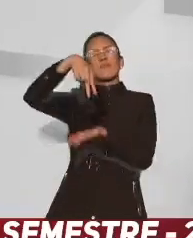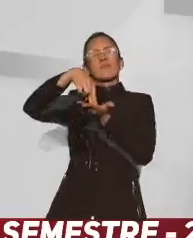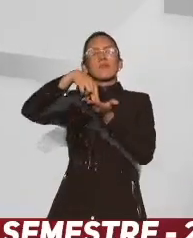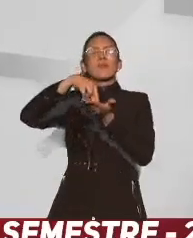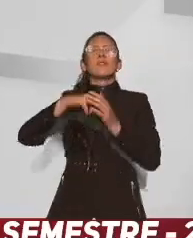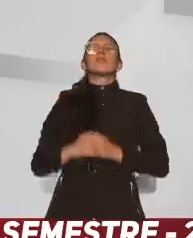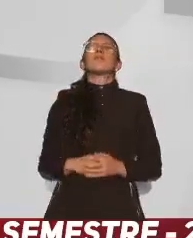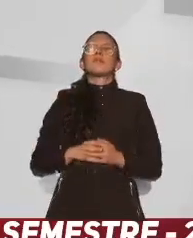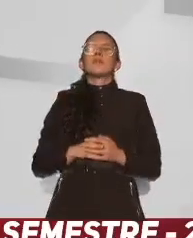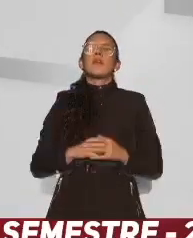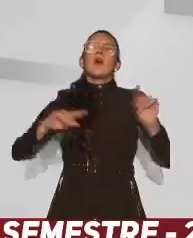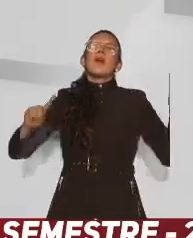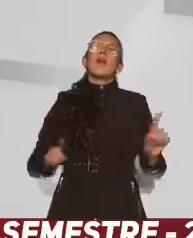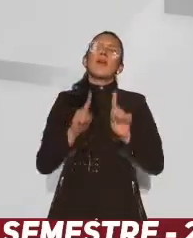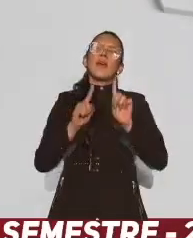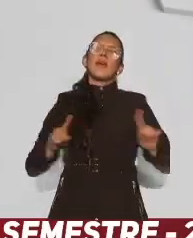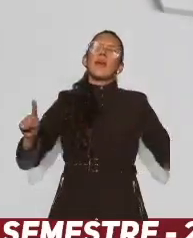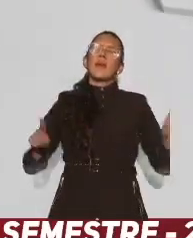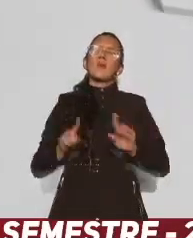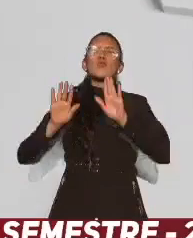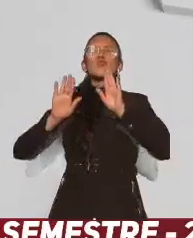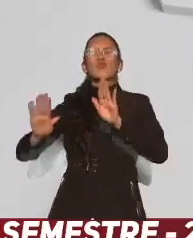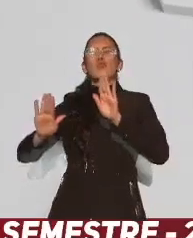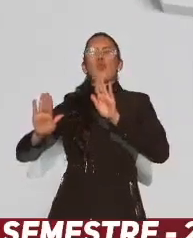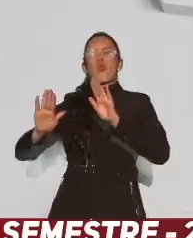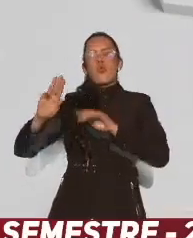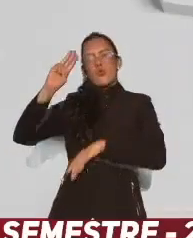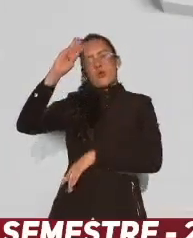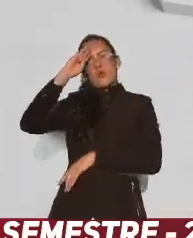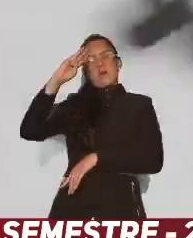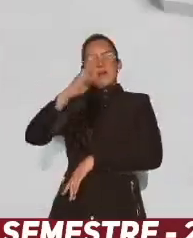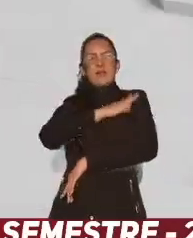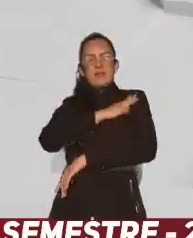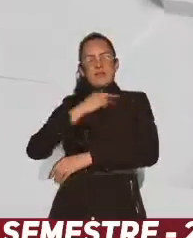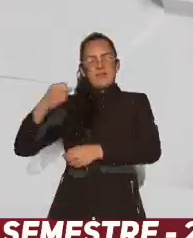los acordes del himno del glorioso Ejército Nacional.